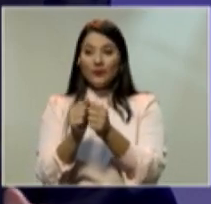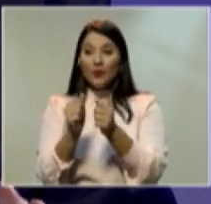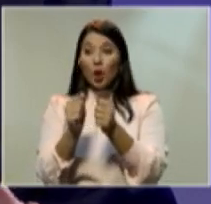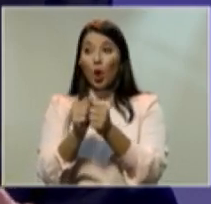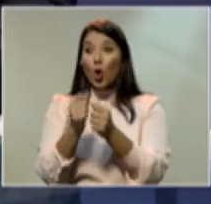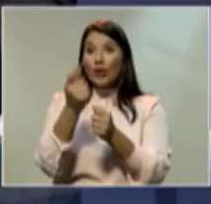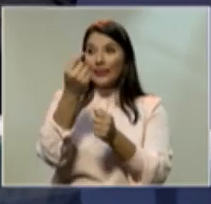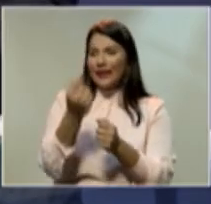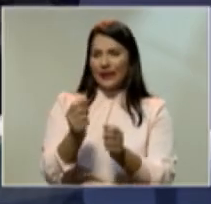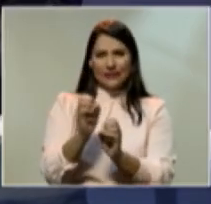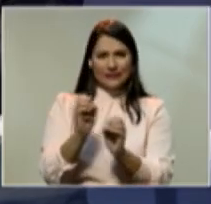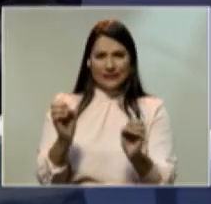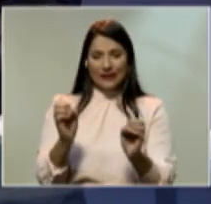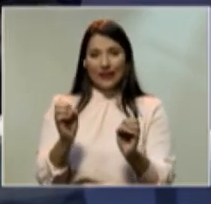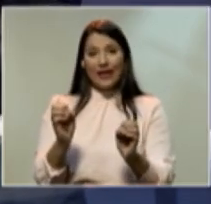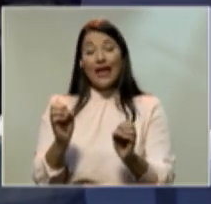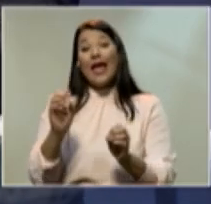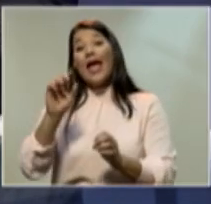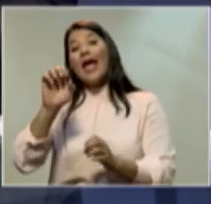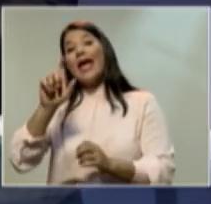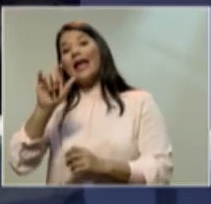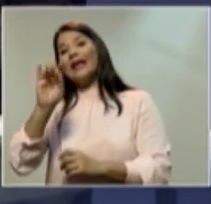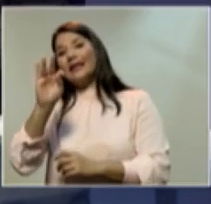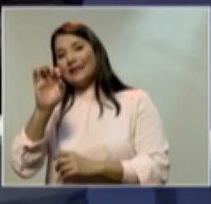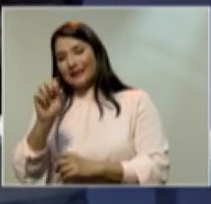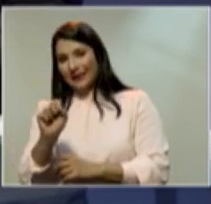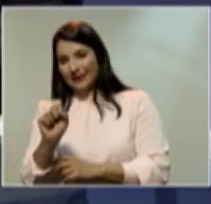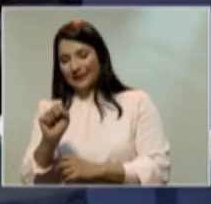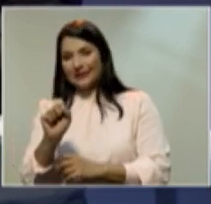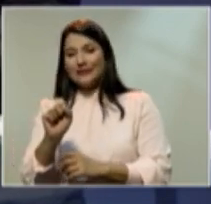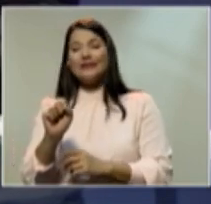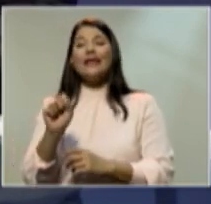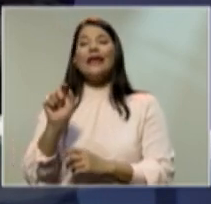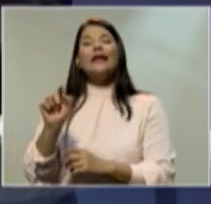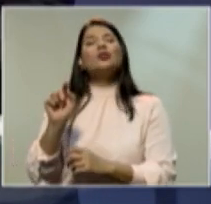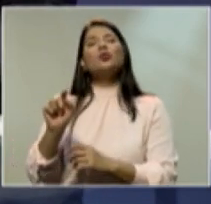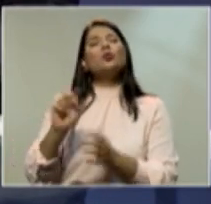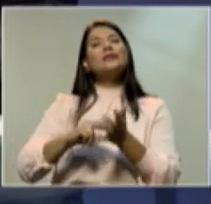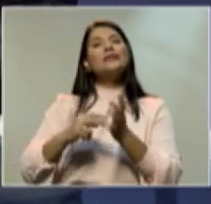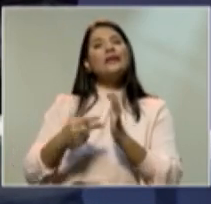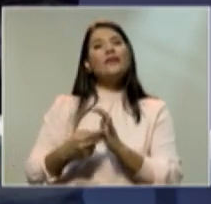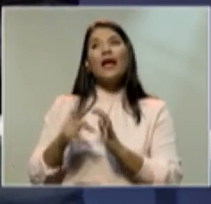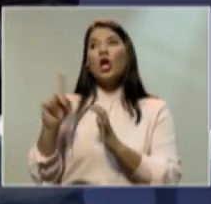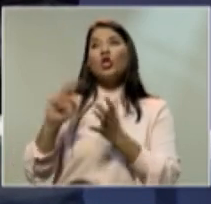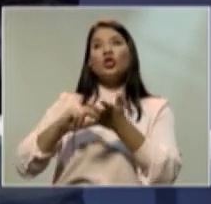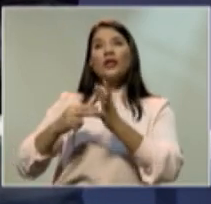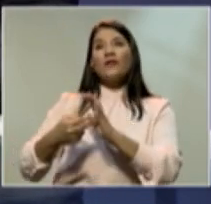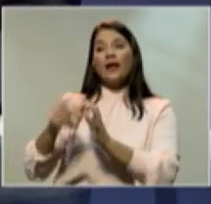ingresos económicos. El elitismo, en el sentido orteguiano, no es clasismo.